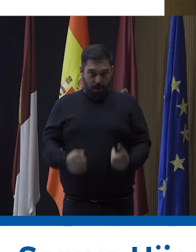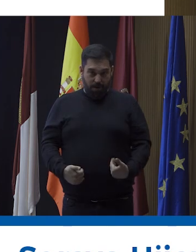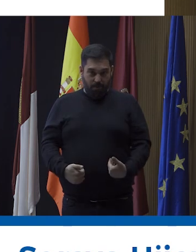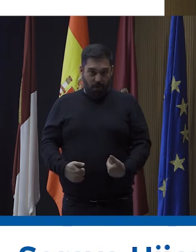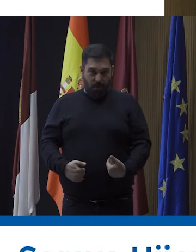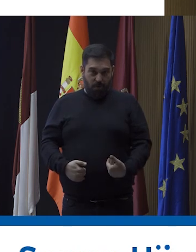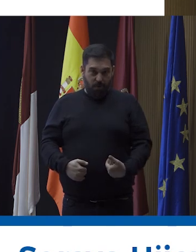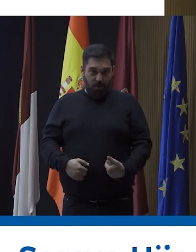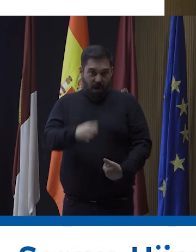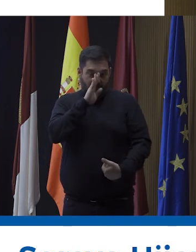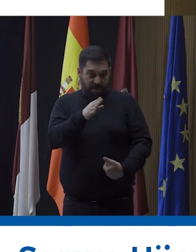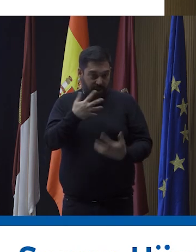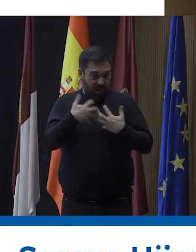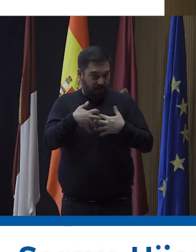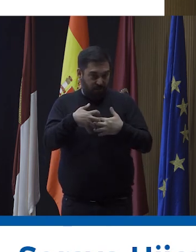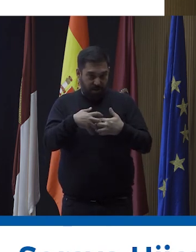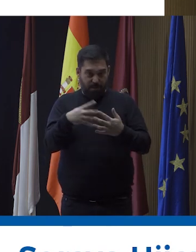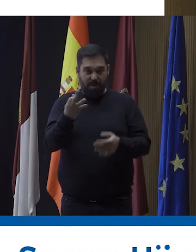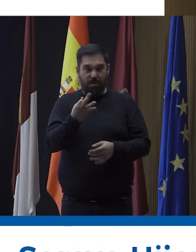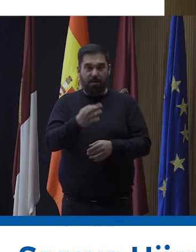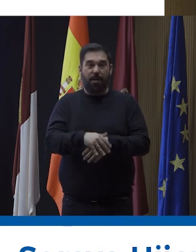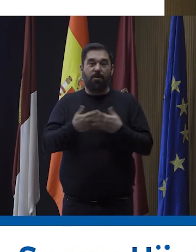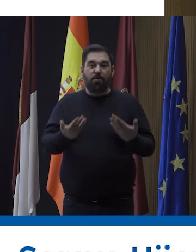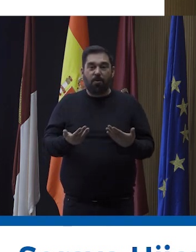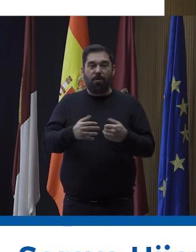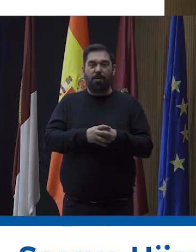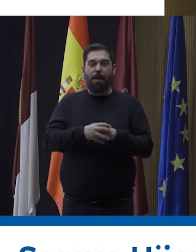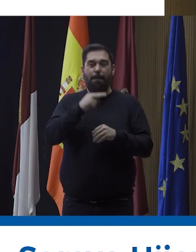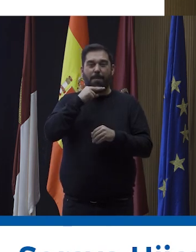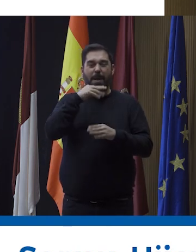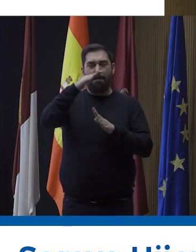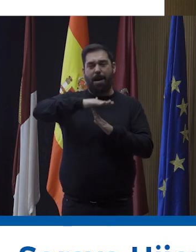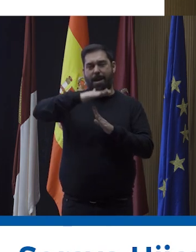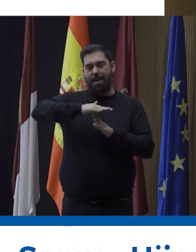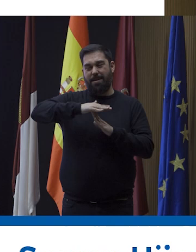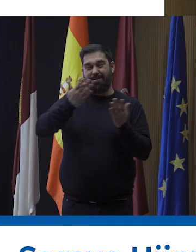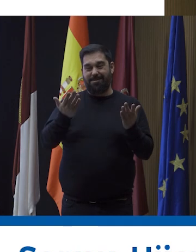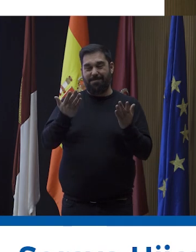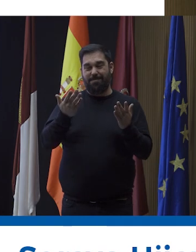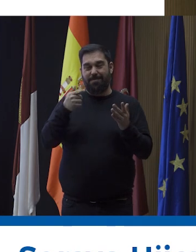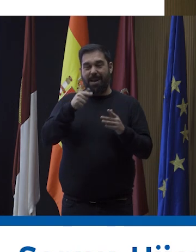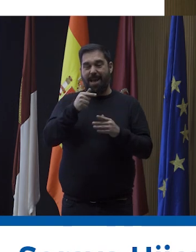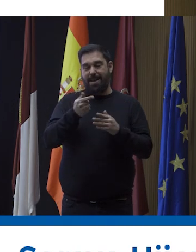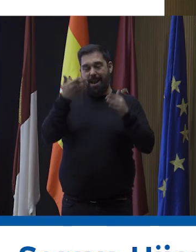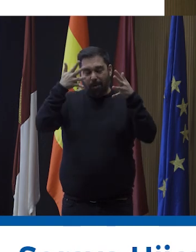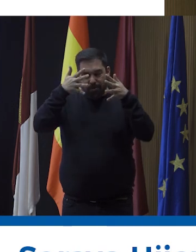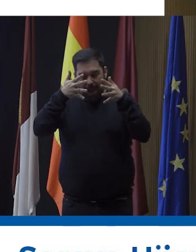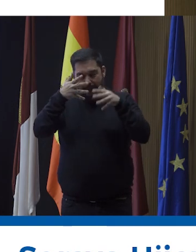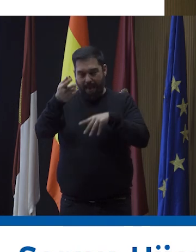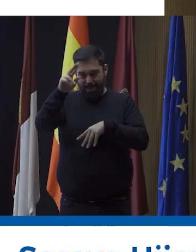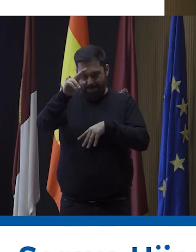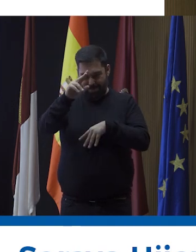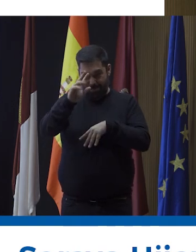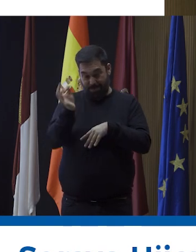forma automática, ¿vale? Por eso lo de que se denomina el pipí stop no se debe de recomendar, ¿vale? Que antes